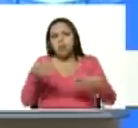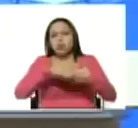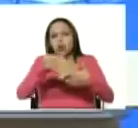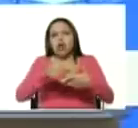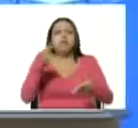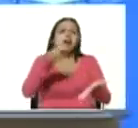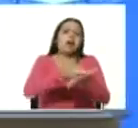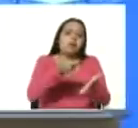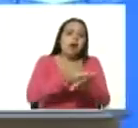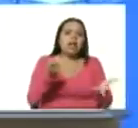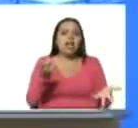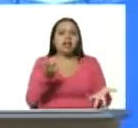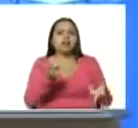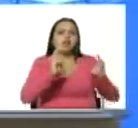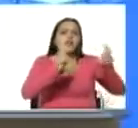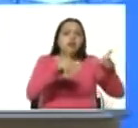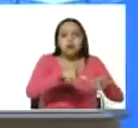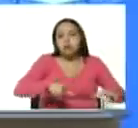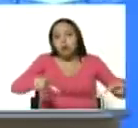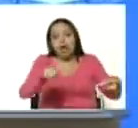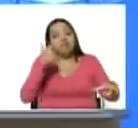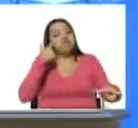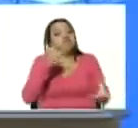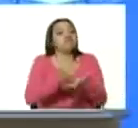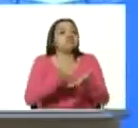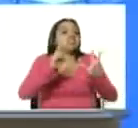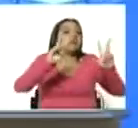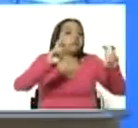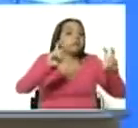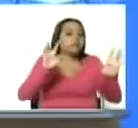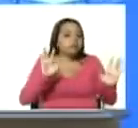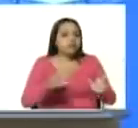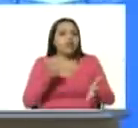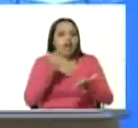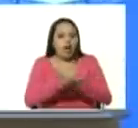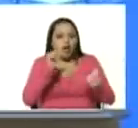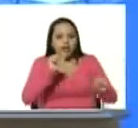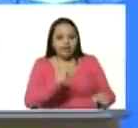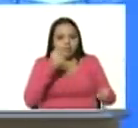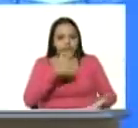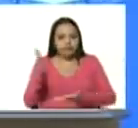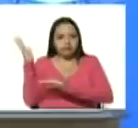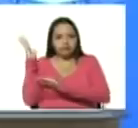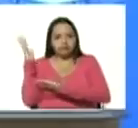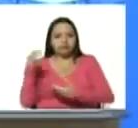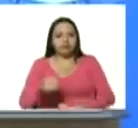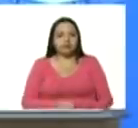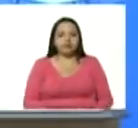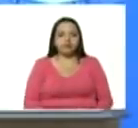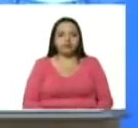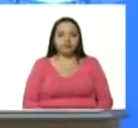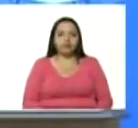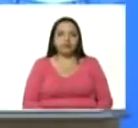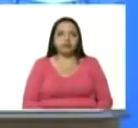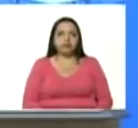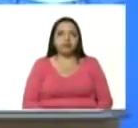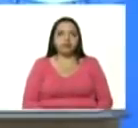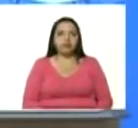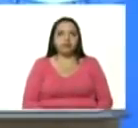una, comillas, oficina. Ahora sí, vamos a ver el audio de las llamadas juntas ad hoc, por favor.